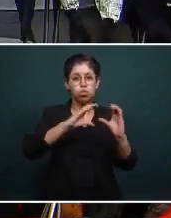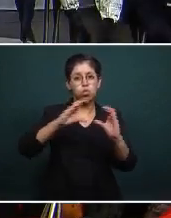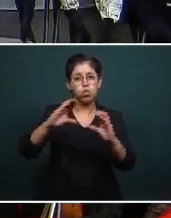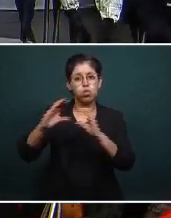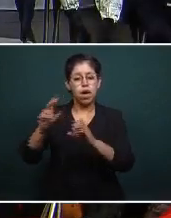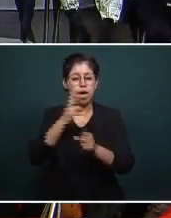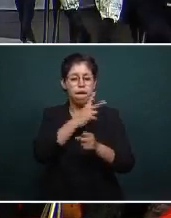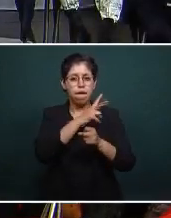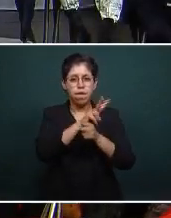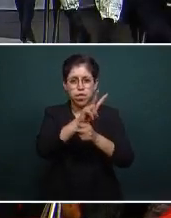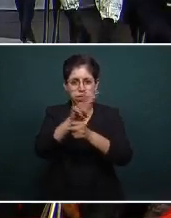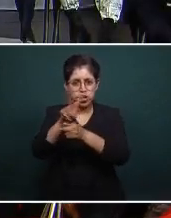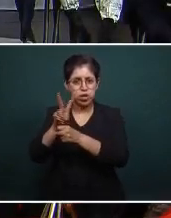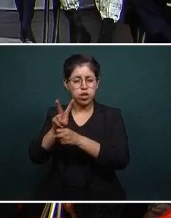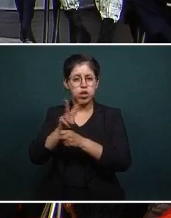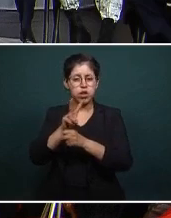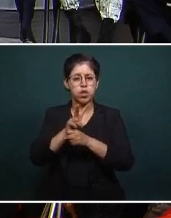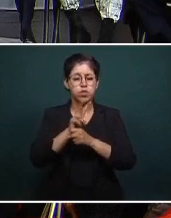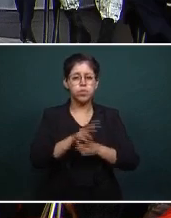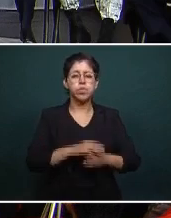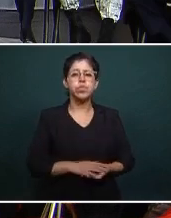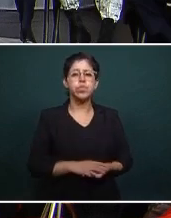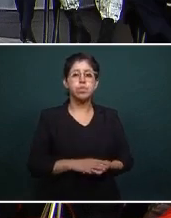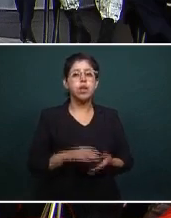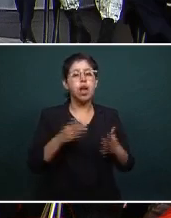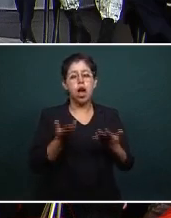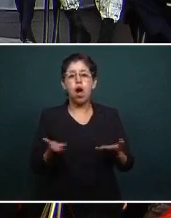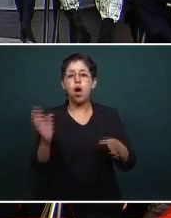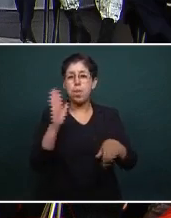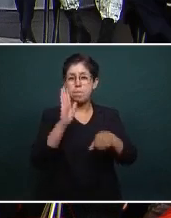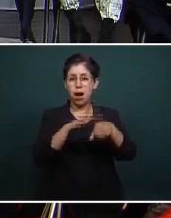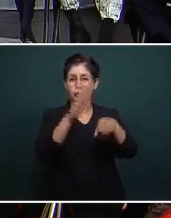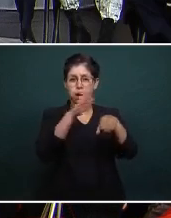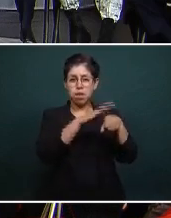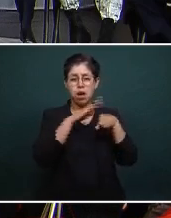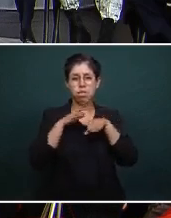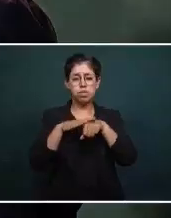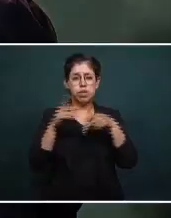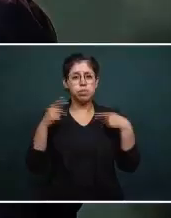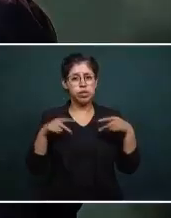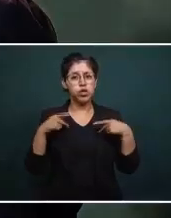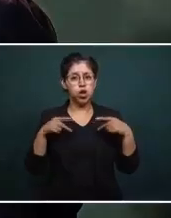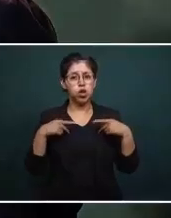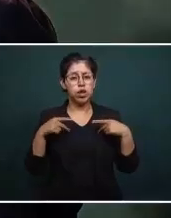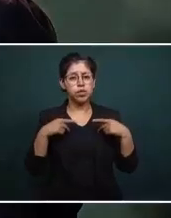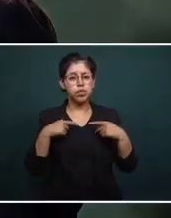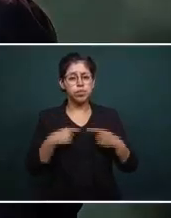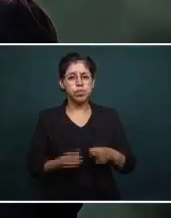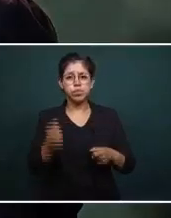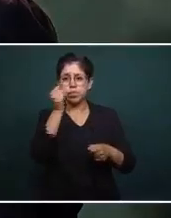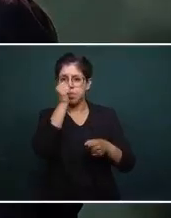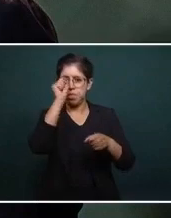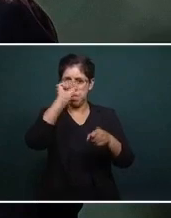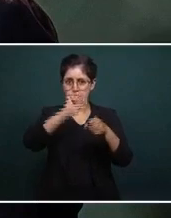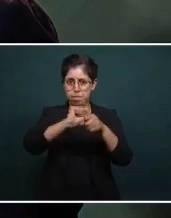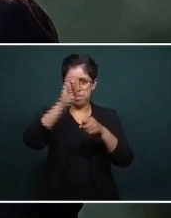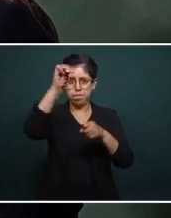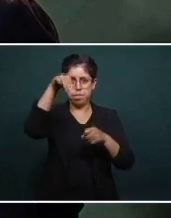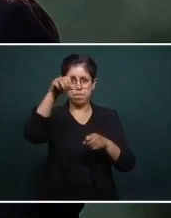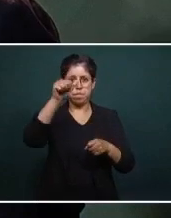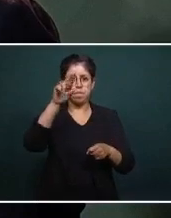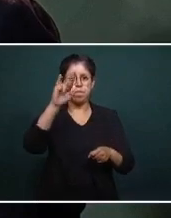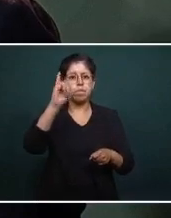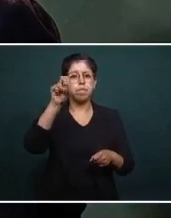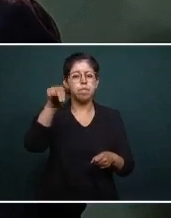en estas tareas. Aquí se le incrementarán el personal de la Secretaría de Marina, que estará, como ya mencioné, aquí en